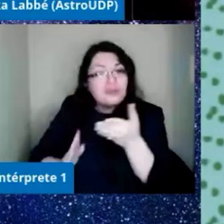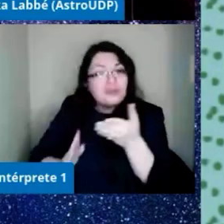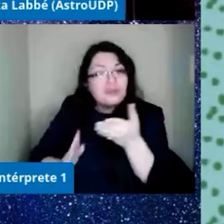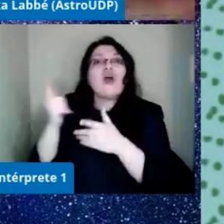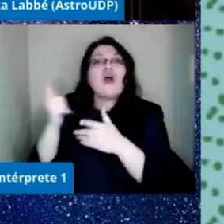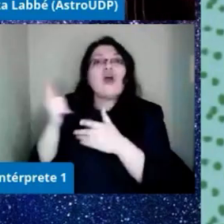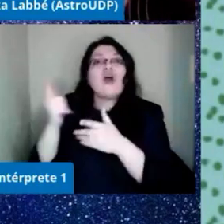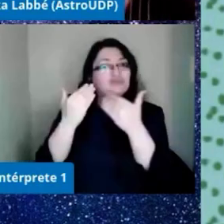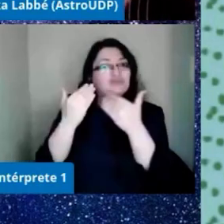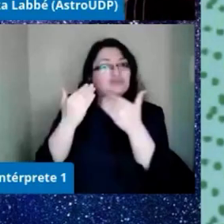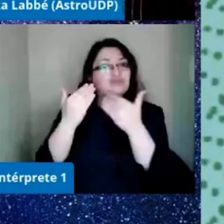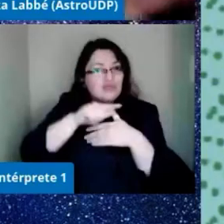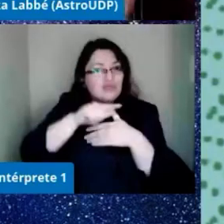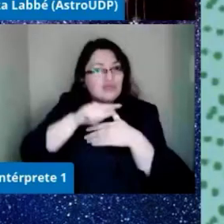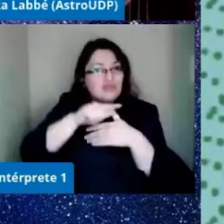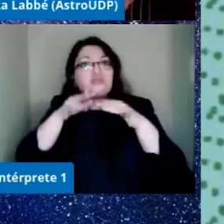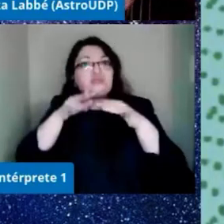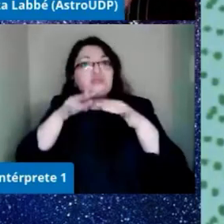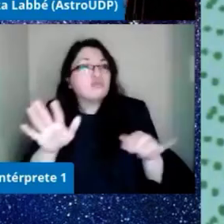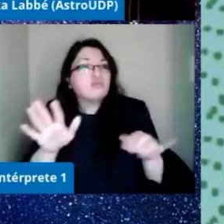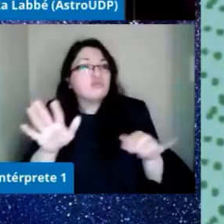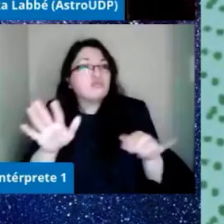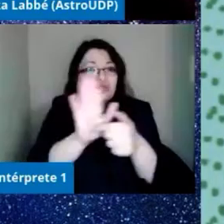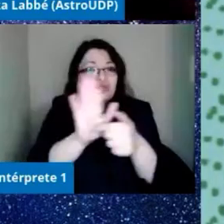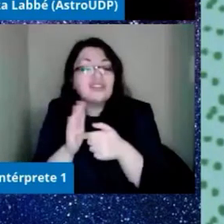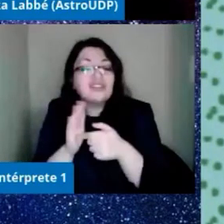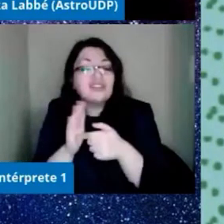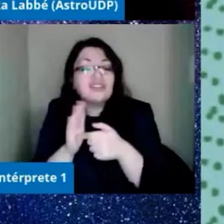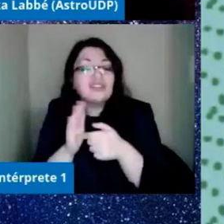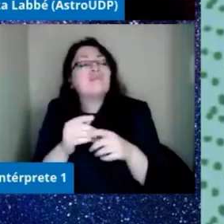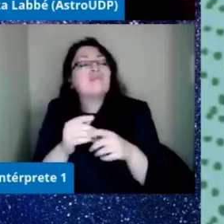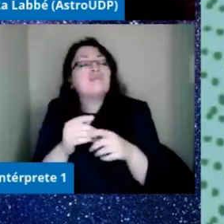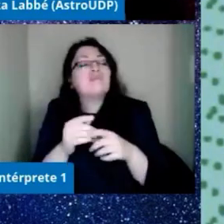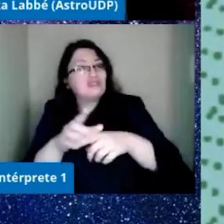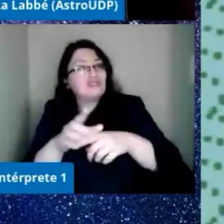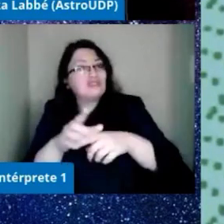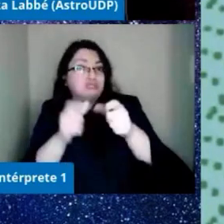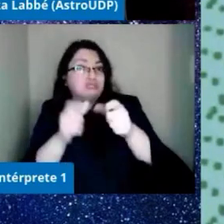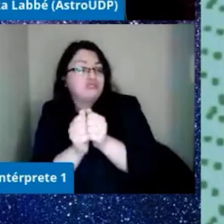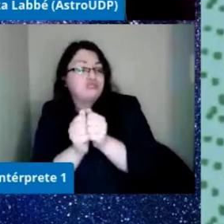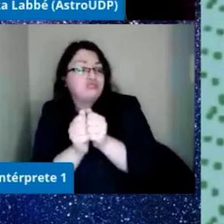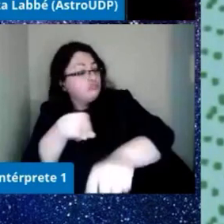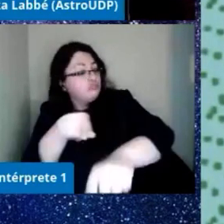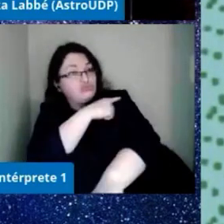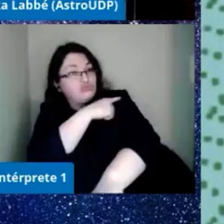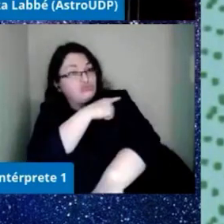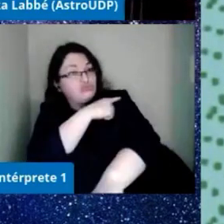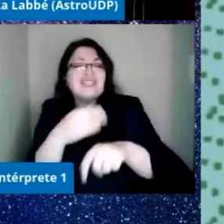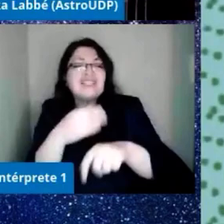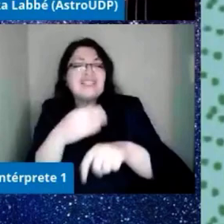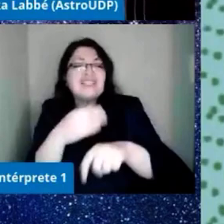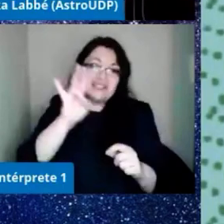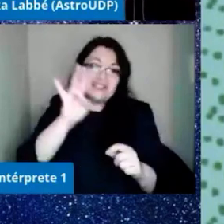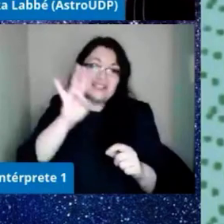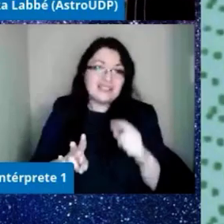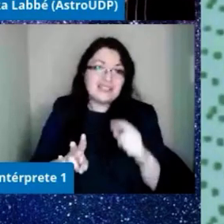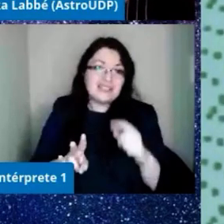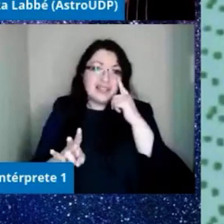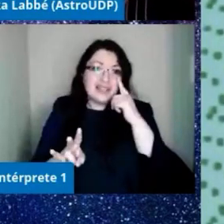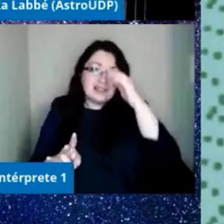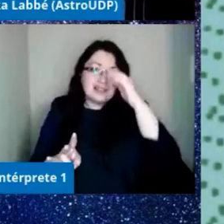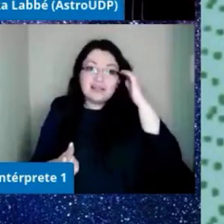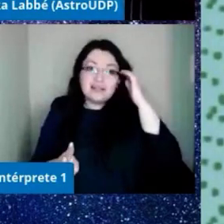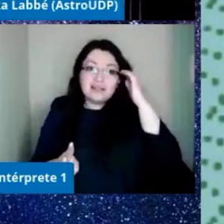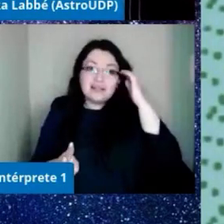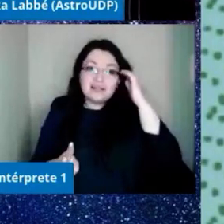para hacerlo llegar a los pares regionales, por ejemplo. Y Senadis, bueno, está ahora, es parte